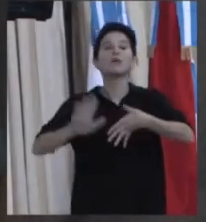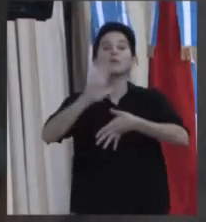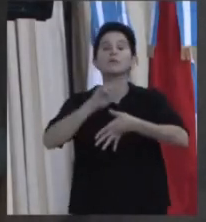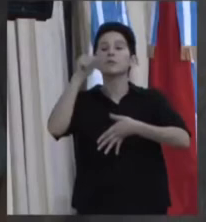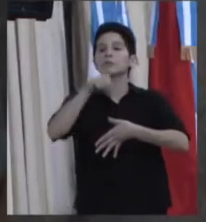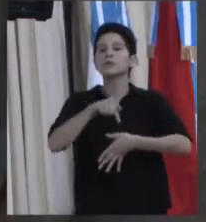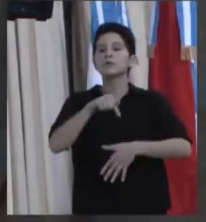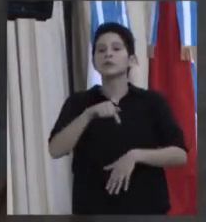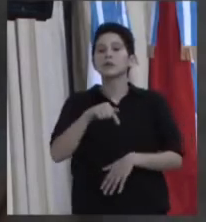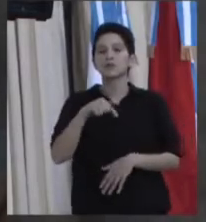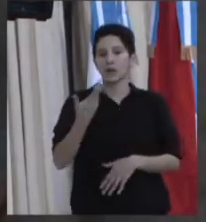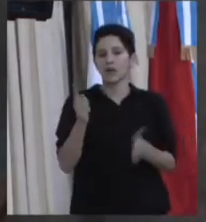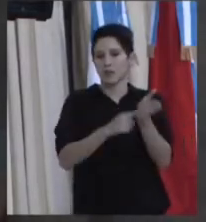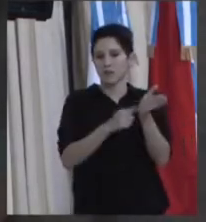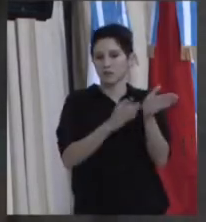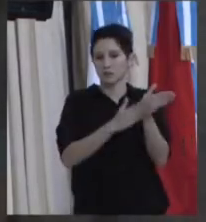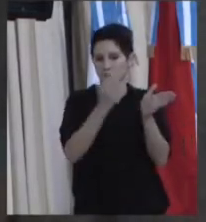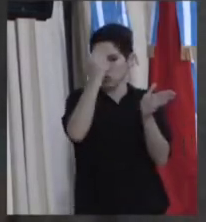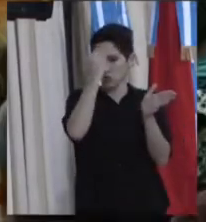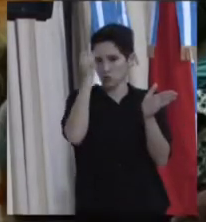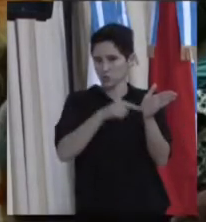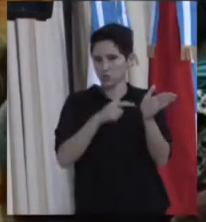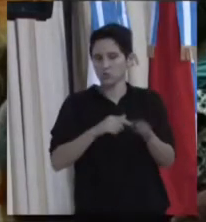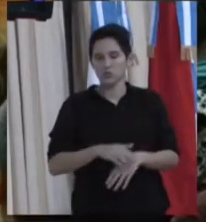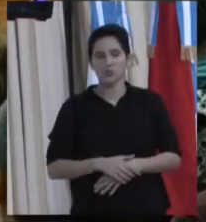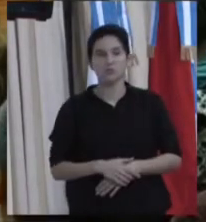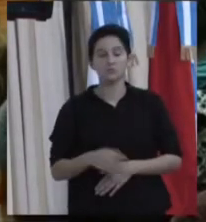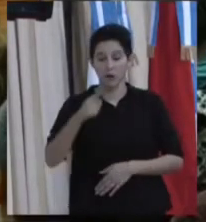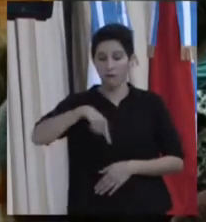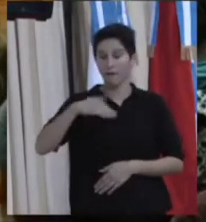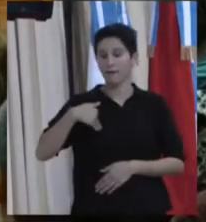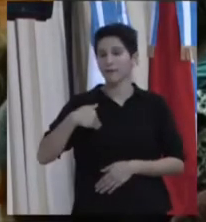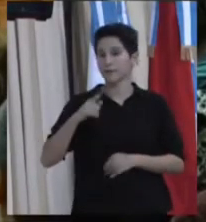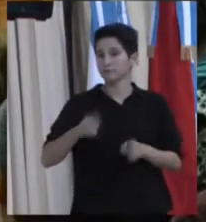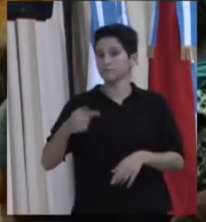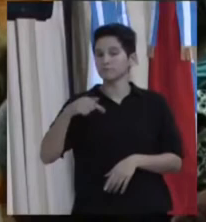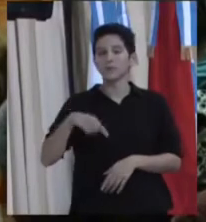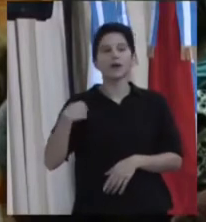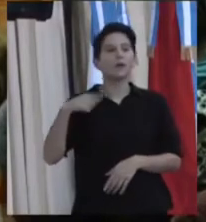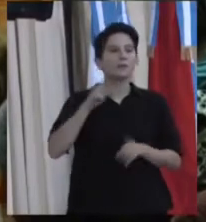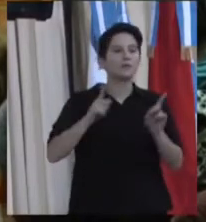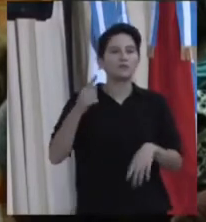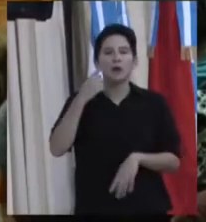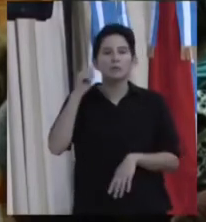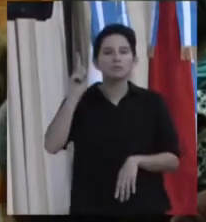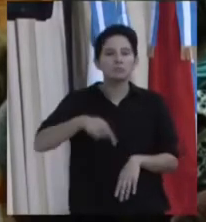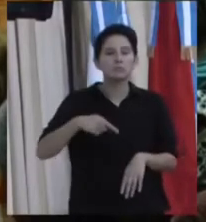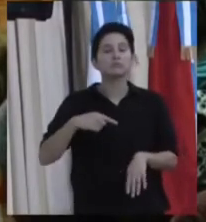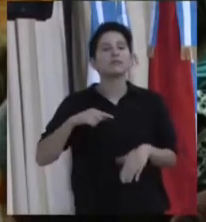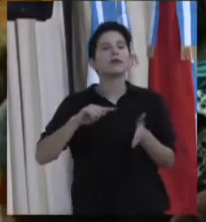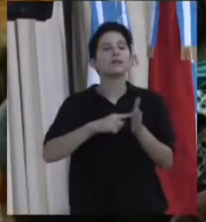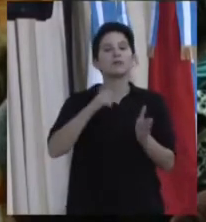establecido. En la nuestra también, digo Para los que no conozcan demasiado esto, en el